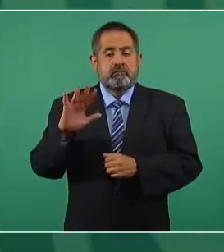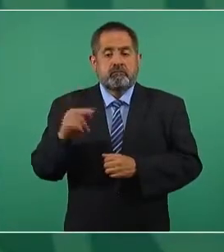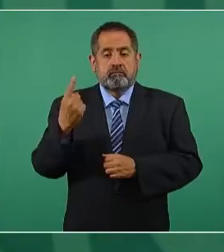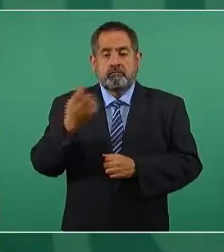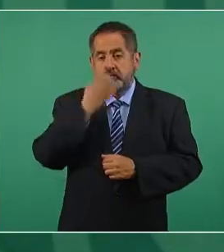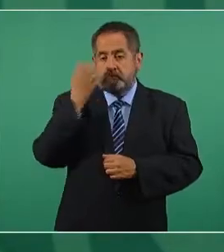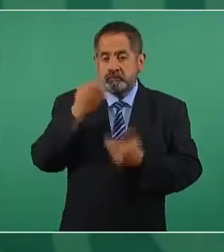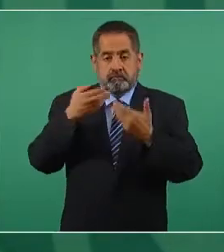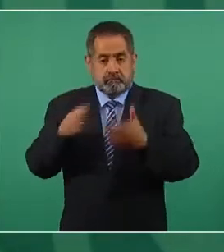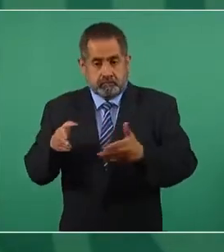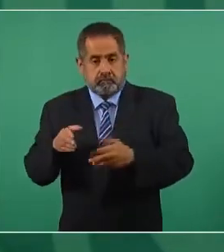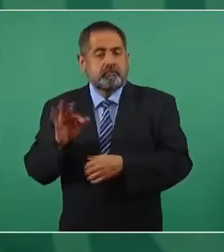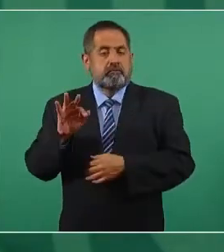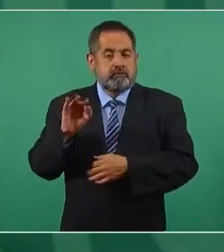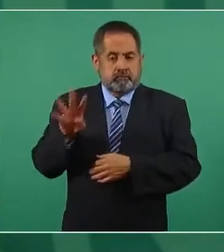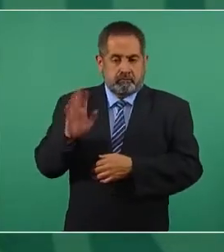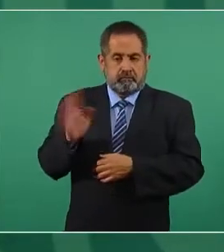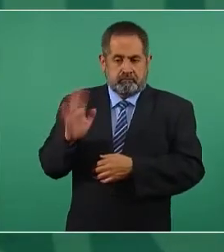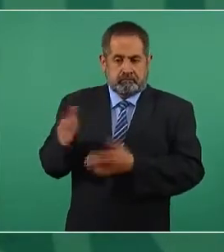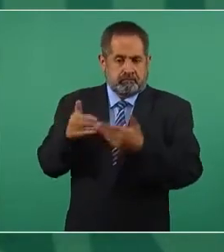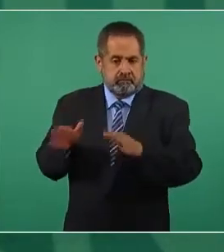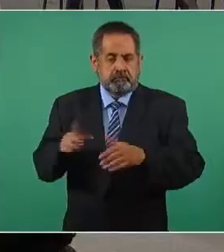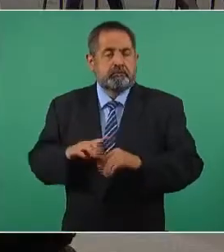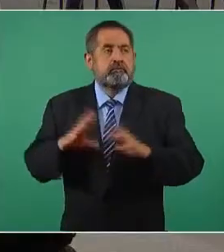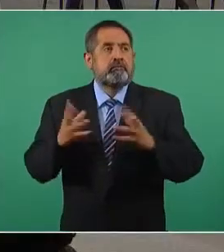se abren 44 con un total de